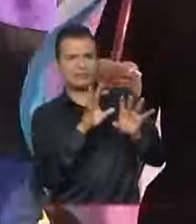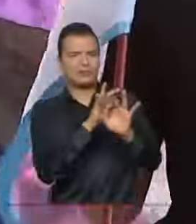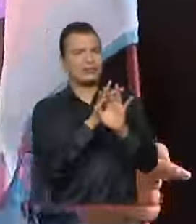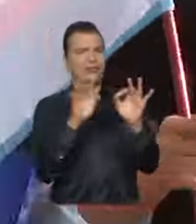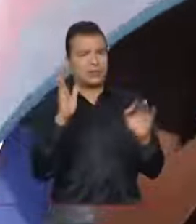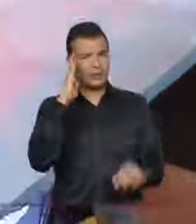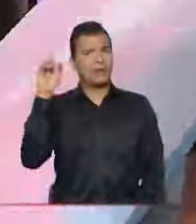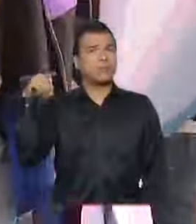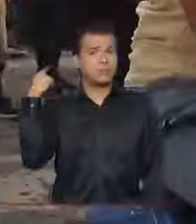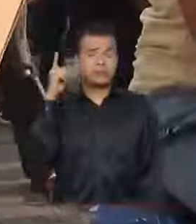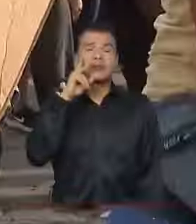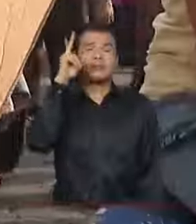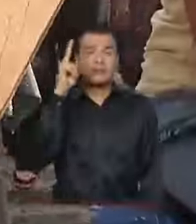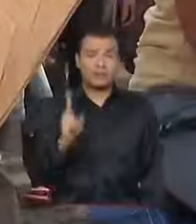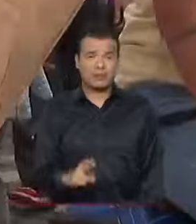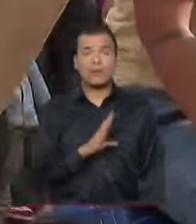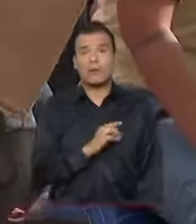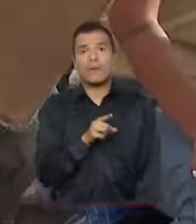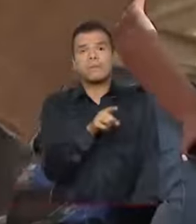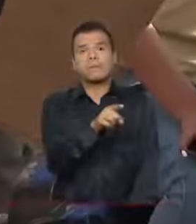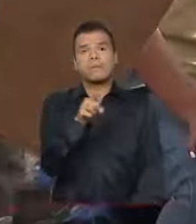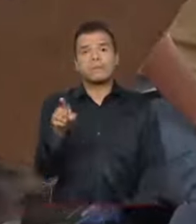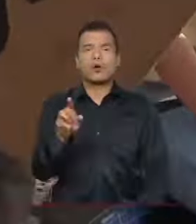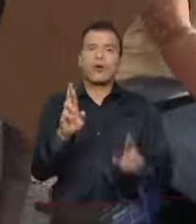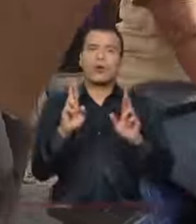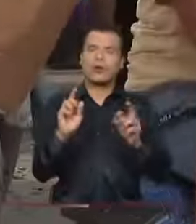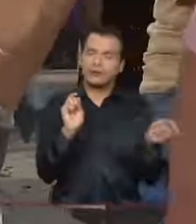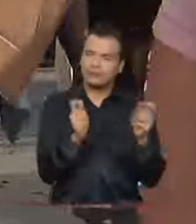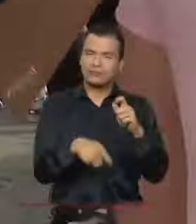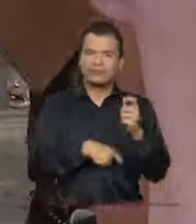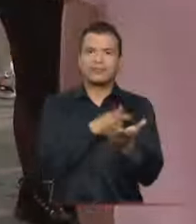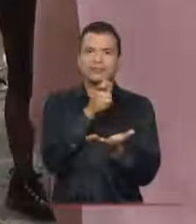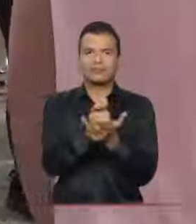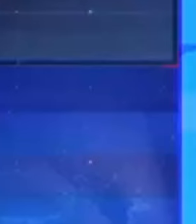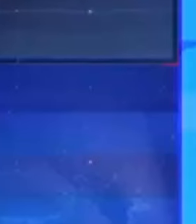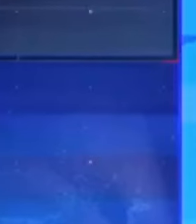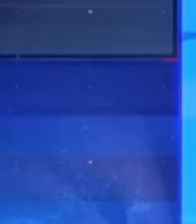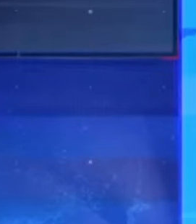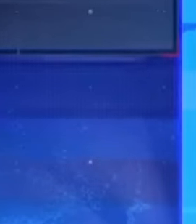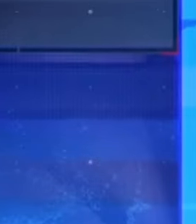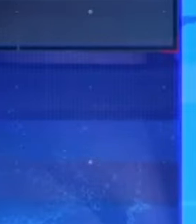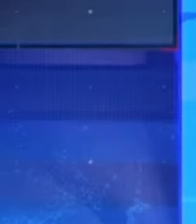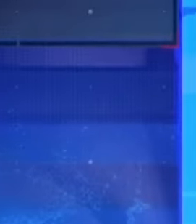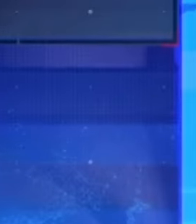discriminatorios que aún se registran en la ciudad que esperan se convierta en la capital de la inclusión.